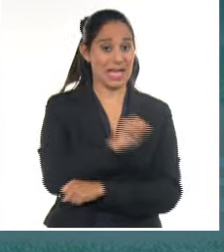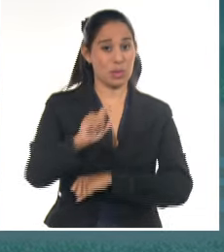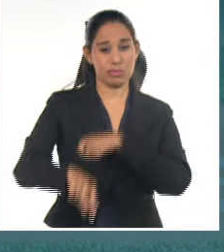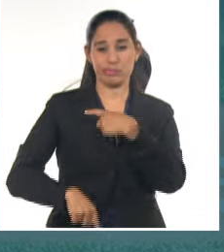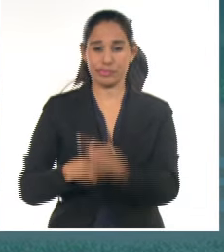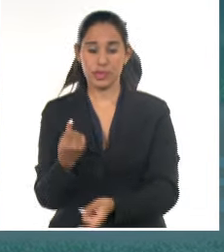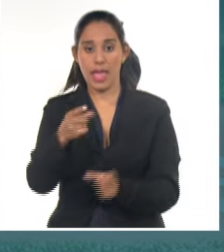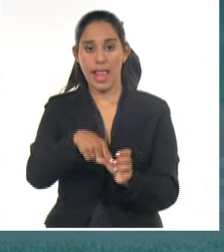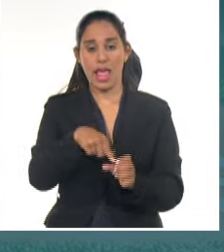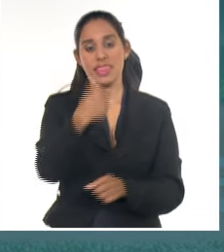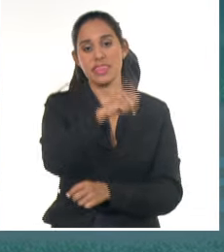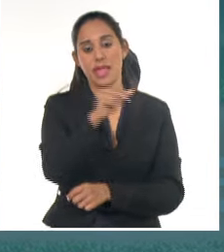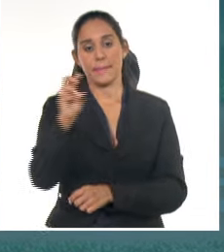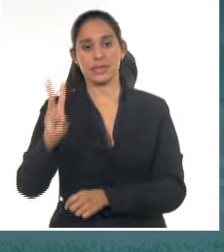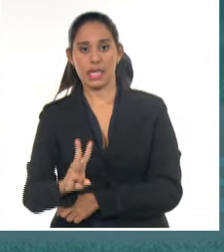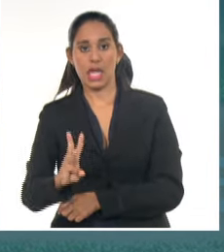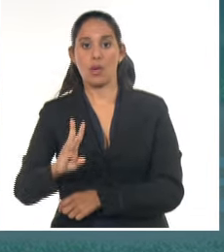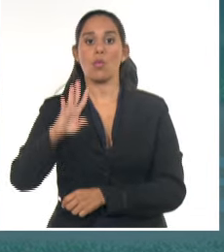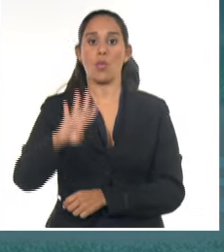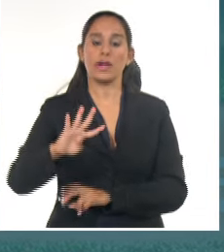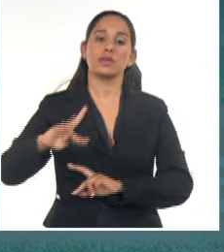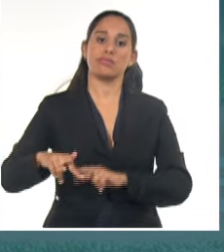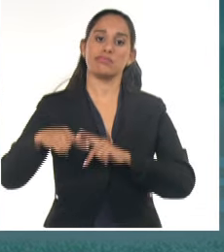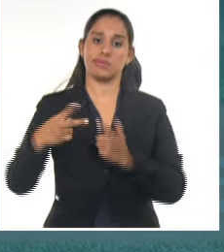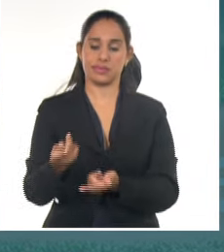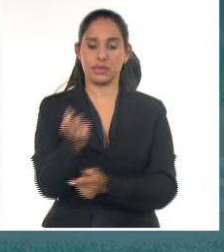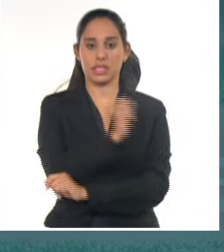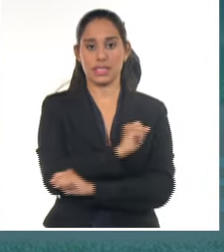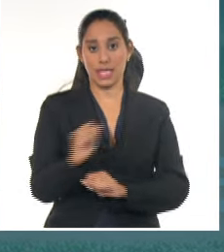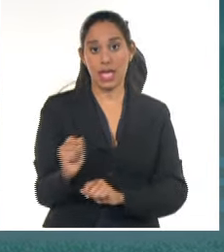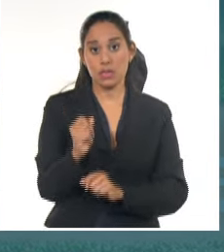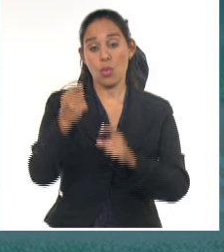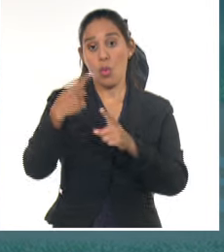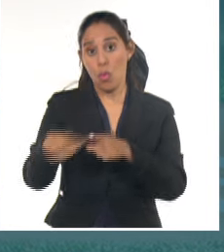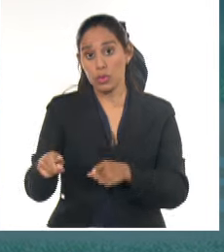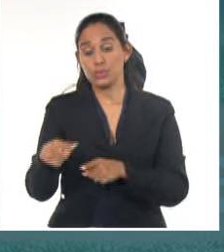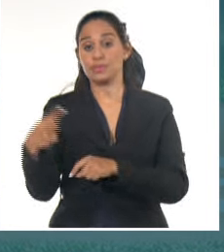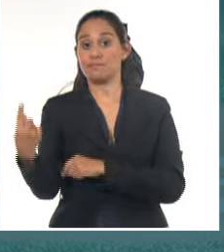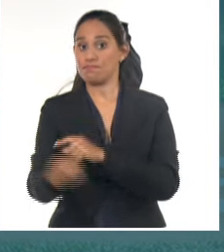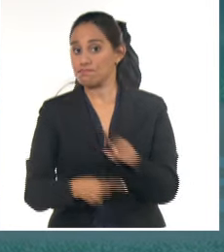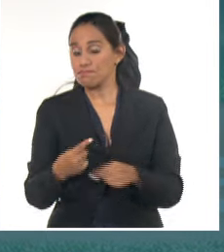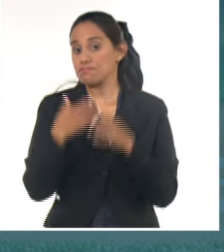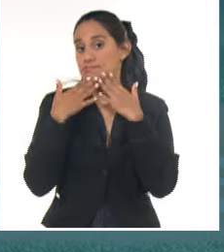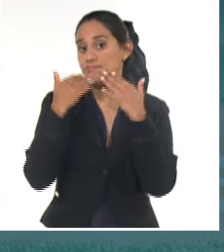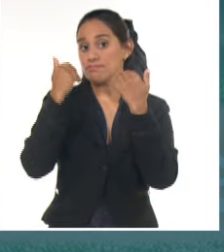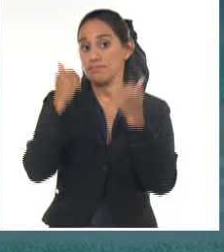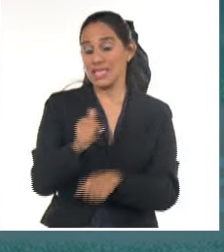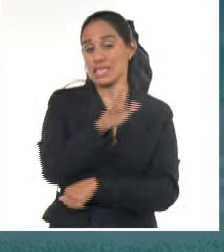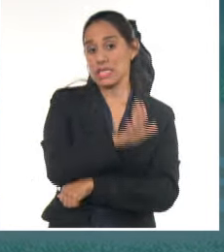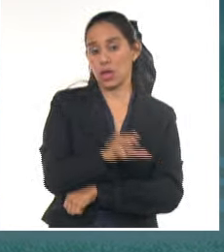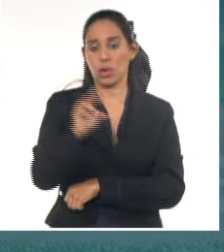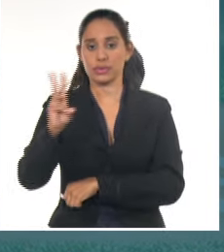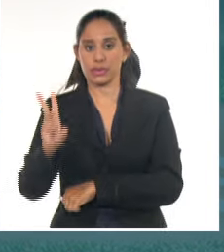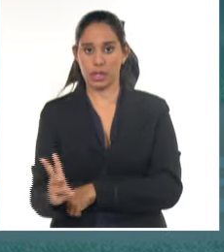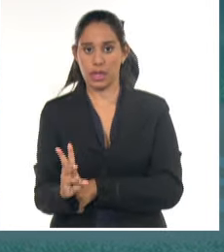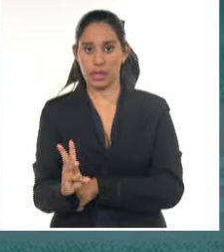el cuarto éxito de Henry Moyet y destaque ofensivo de Moisés Esquerrés, que conectó de 5-3, incluido doble y